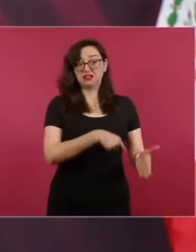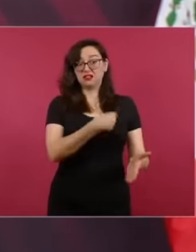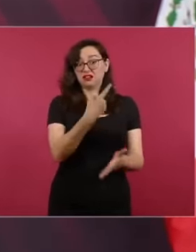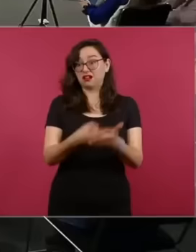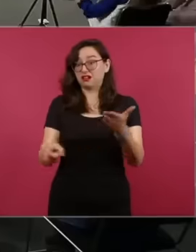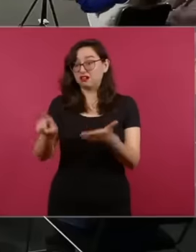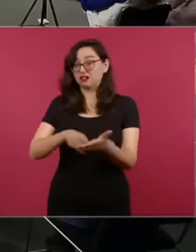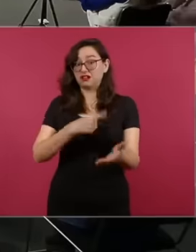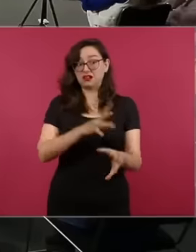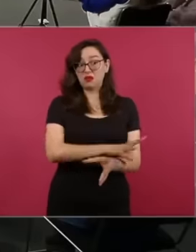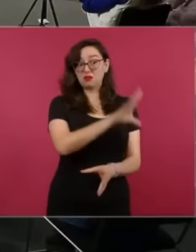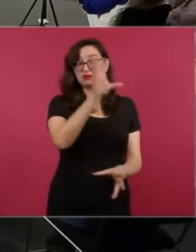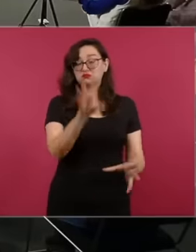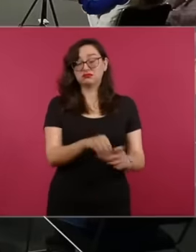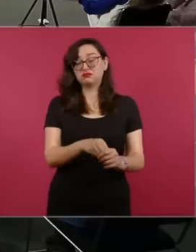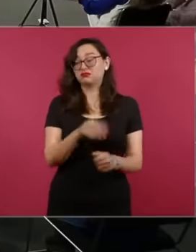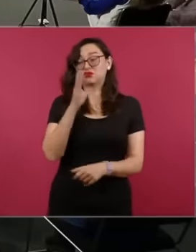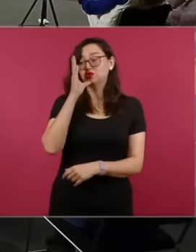Pues esto,